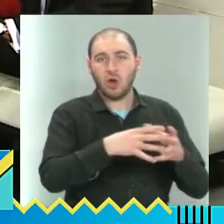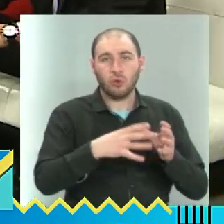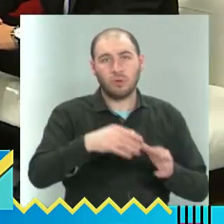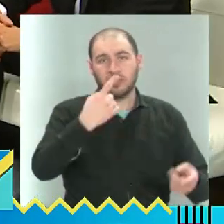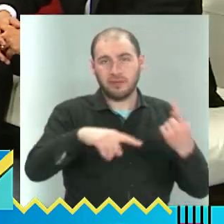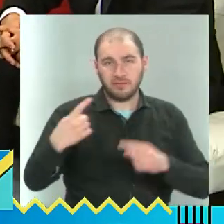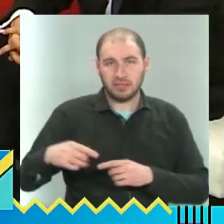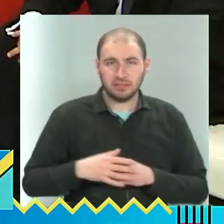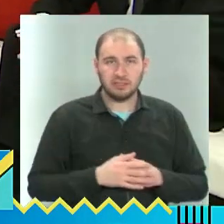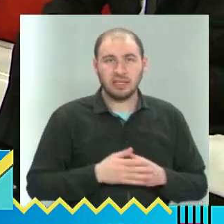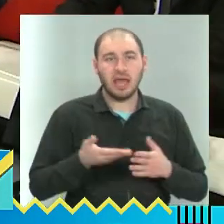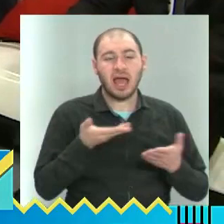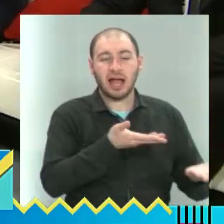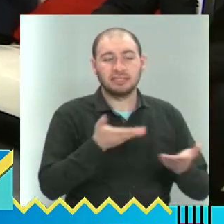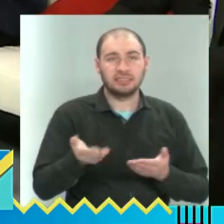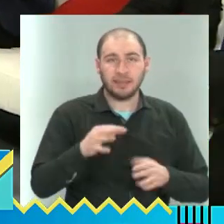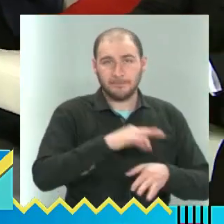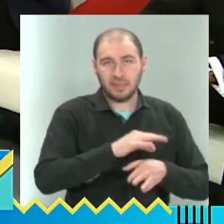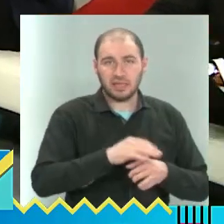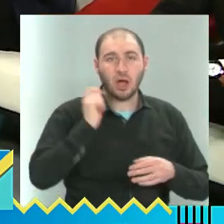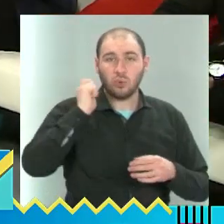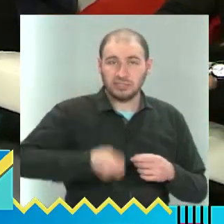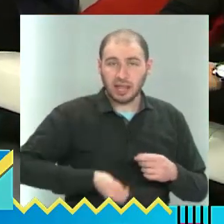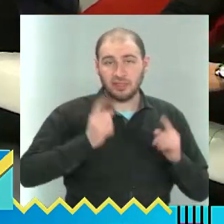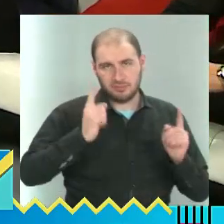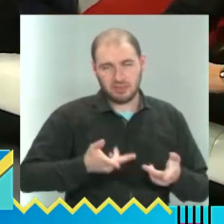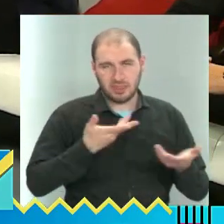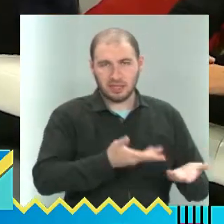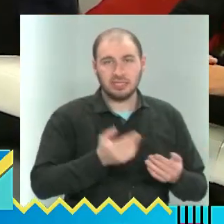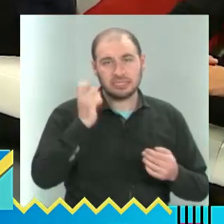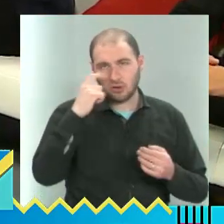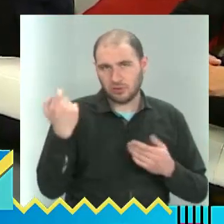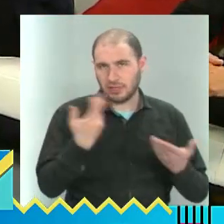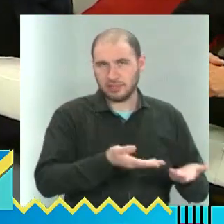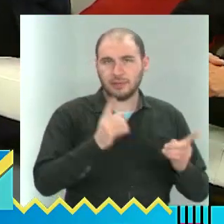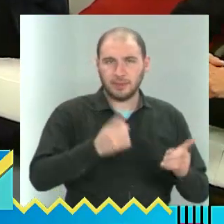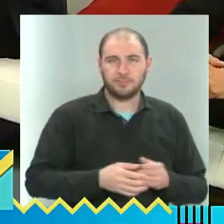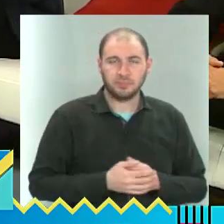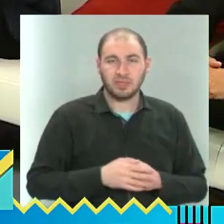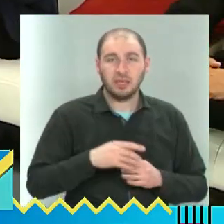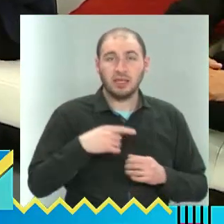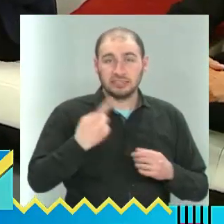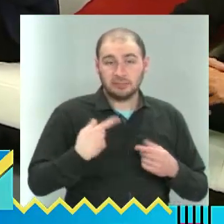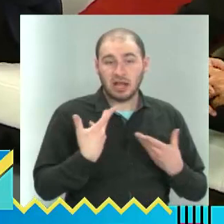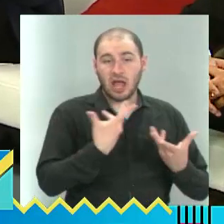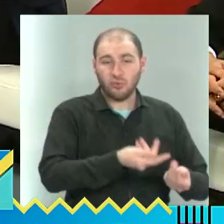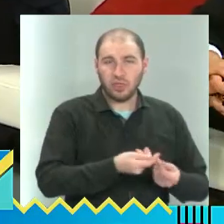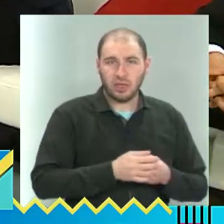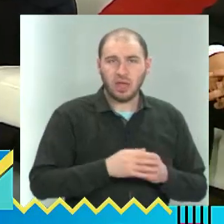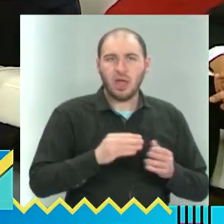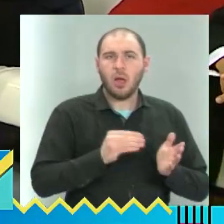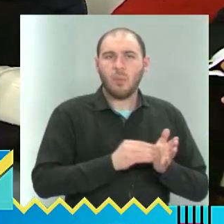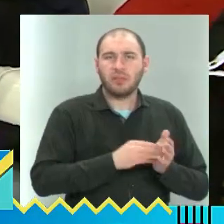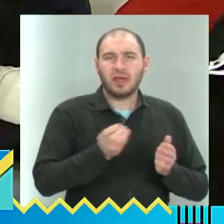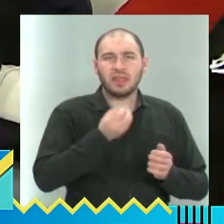interdisciplinarios que brindan asistencia médica, jurídica también y psicológica. Siempre esta asistencia se brinda hasta el momento de